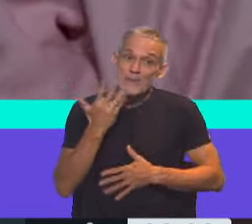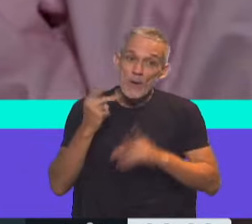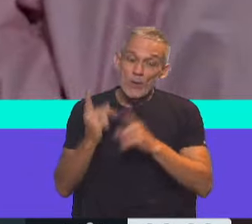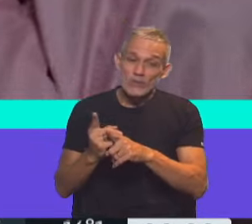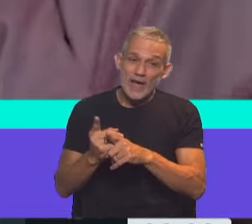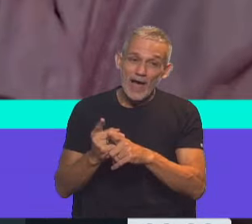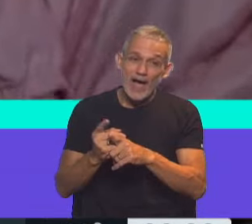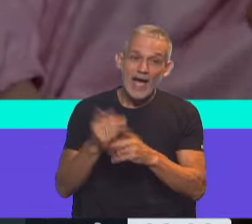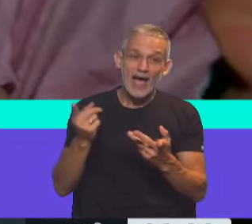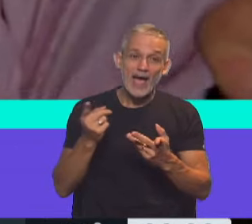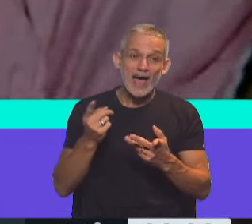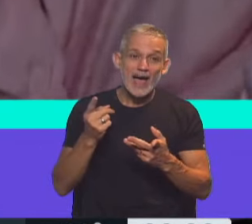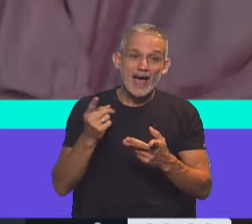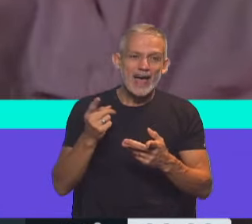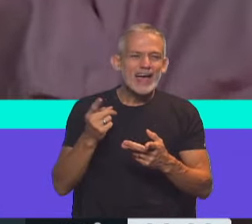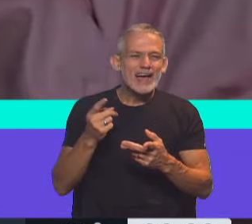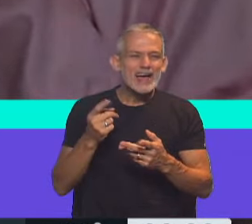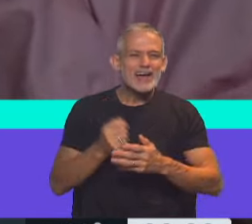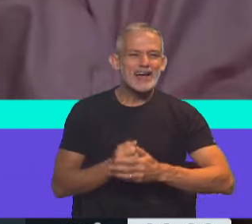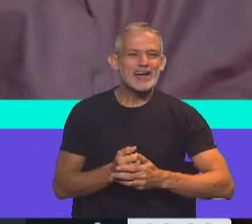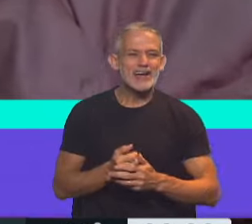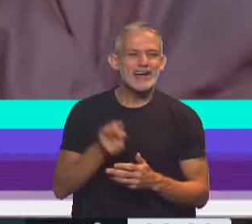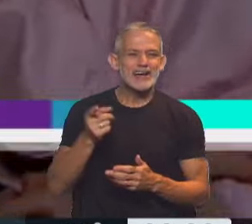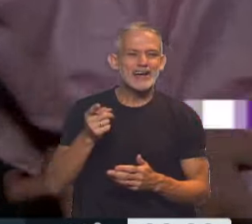¿Qué? Dale. Espachar. Sí.